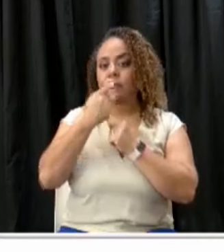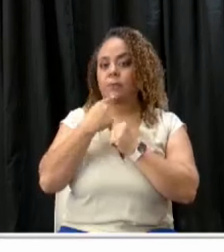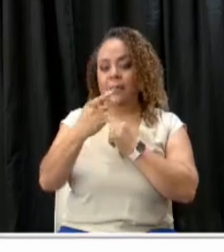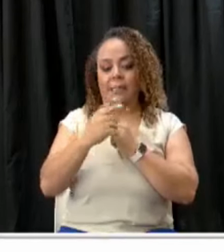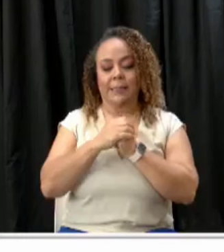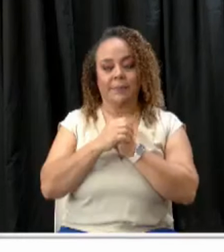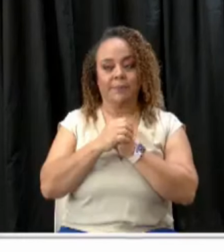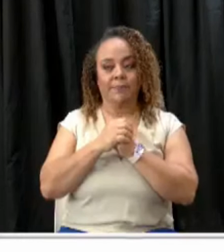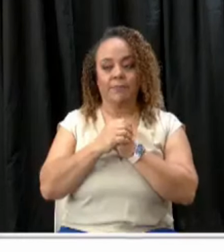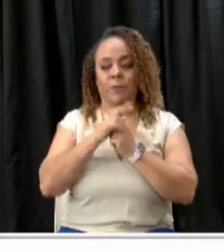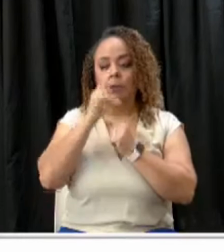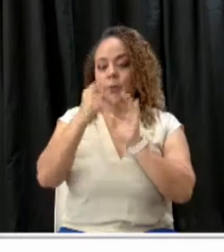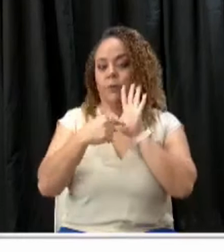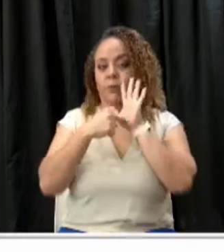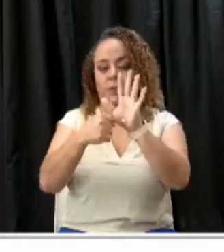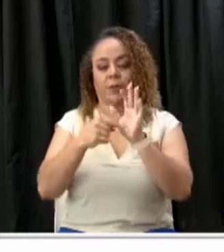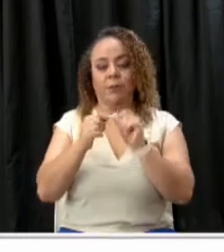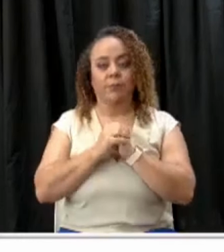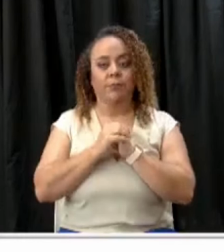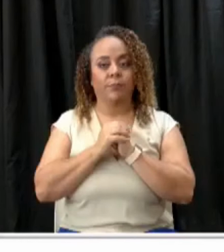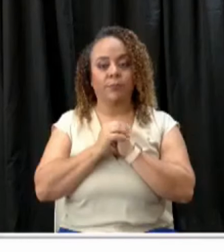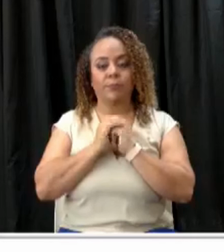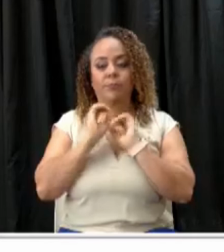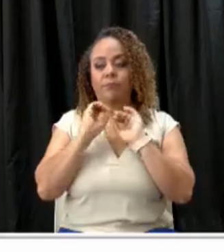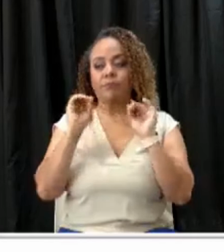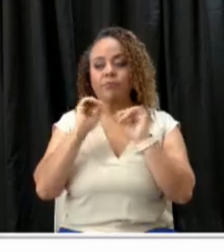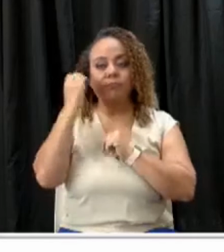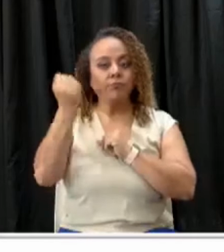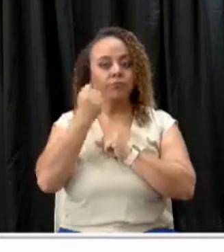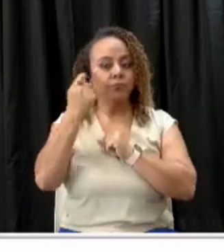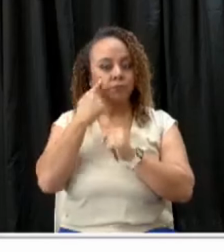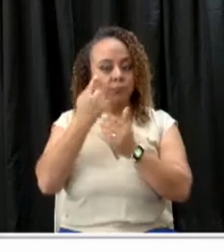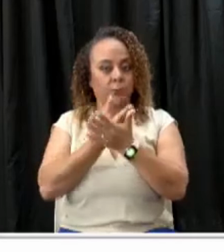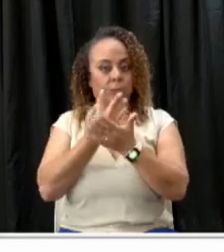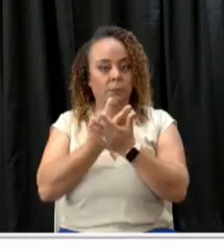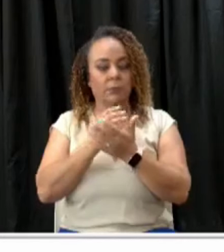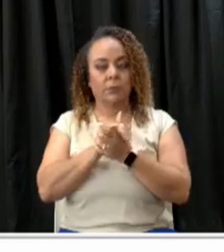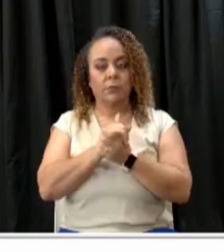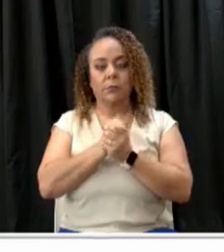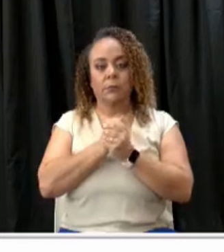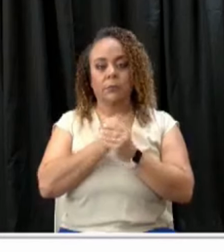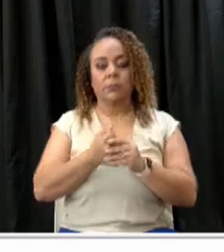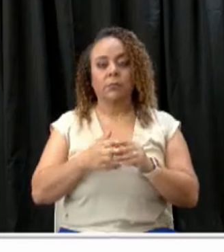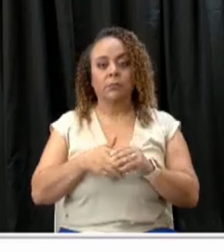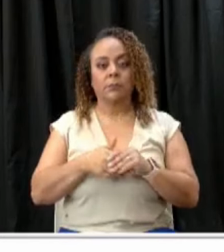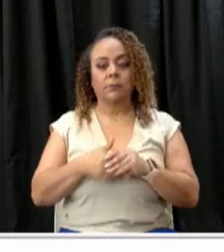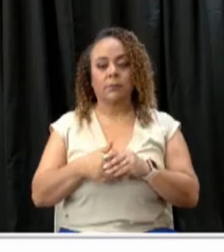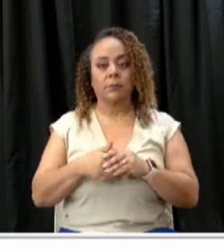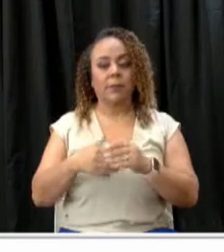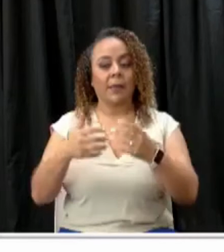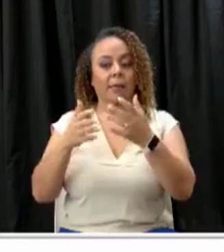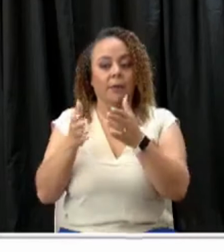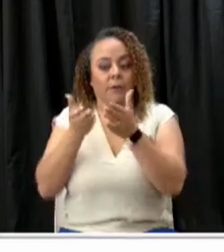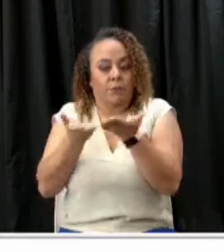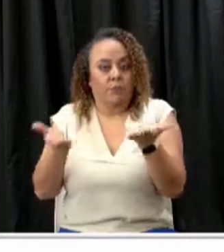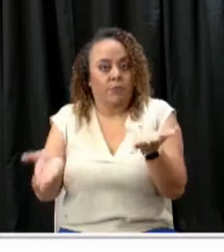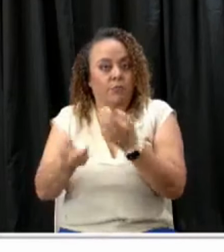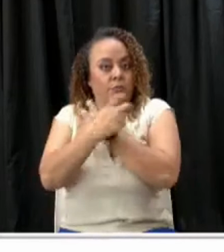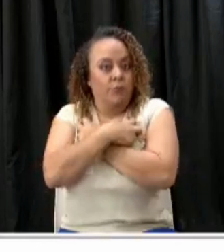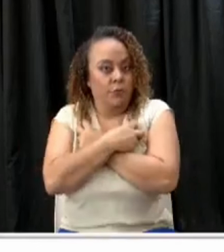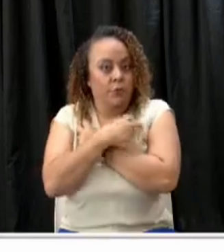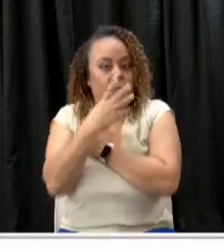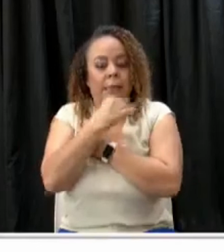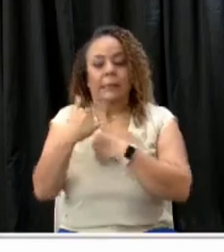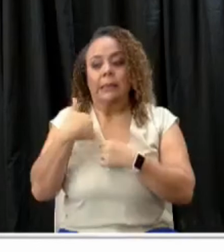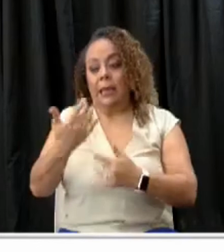o no han mostrado una fuerte evidencia entre agentes tóxicos y